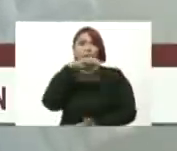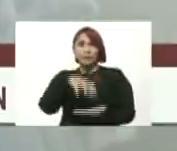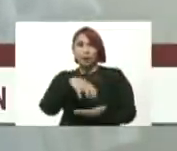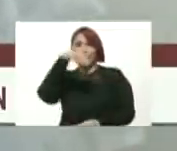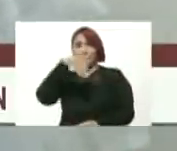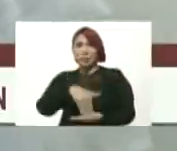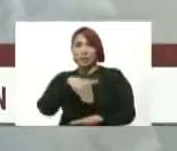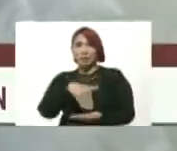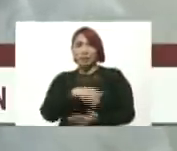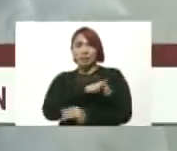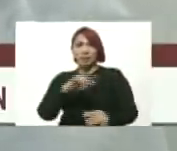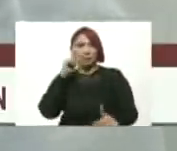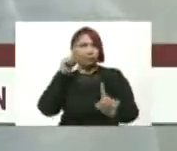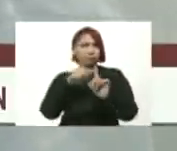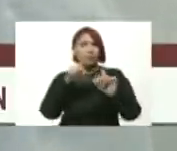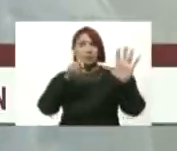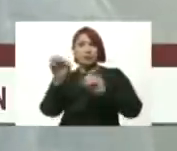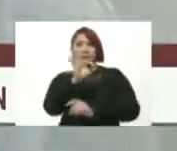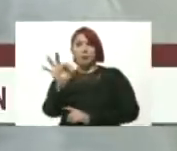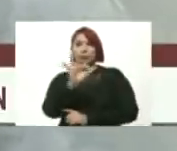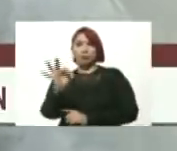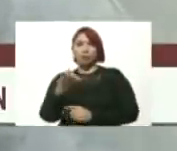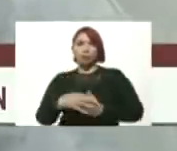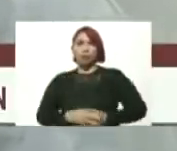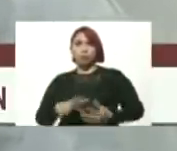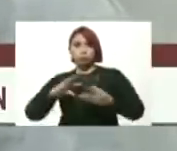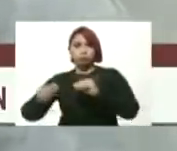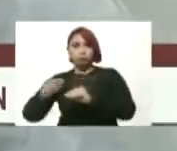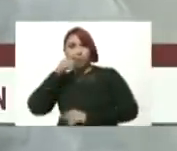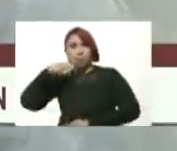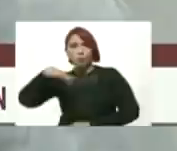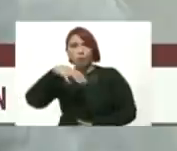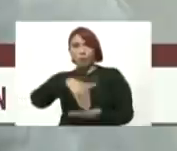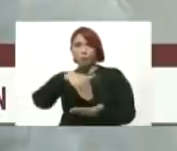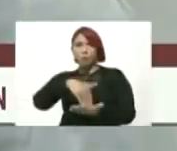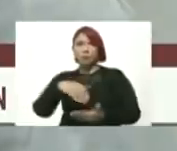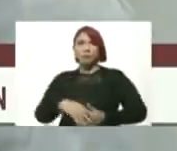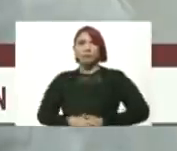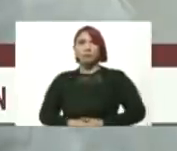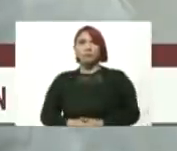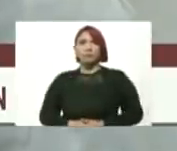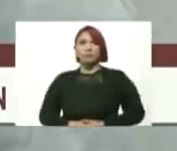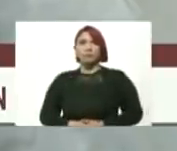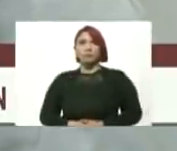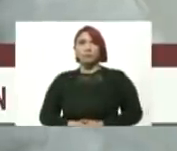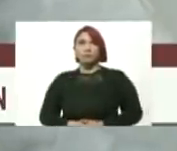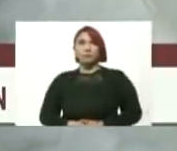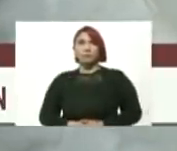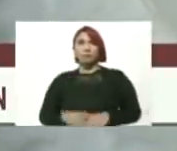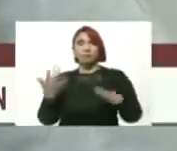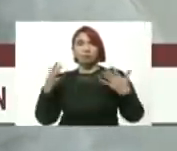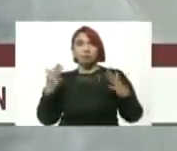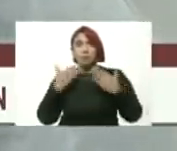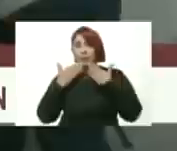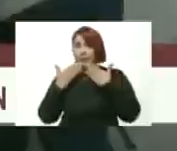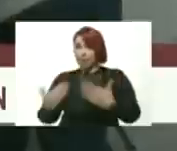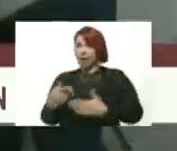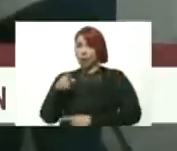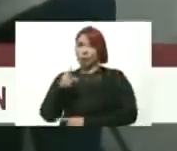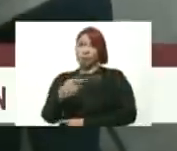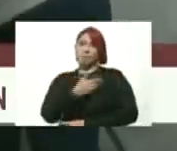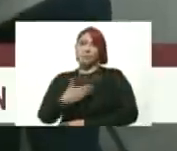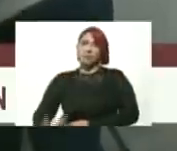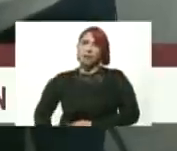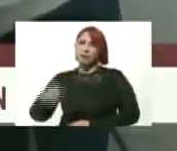que corresponde al 60 por ciento de la población mirandina esto es gracias a ustedes presidente